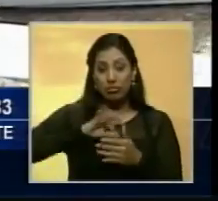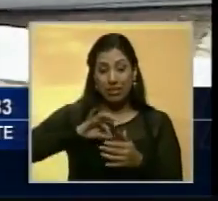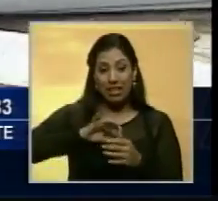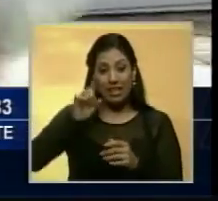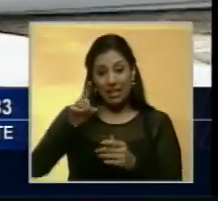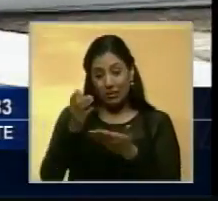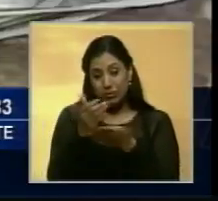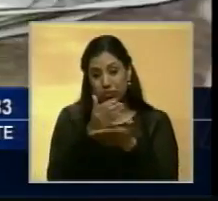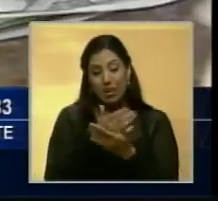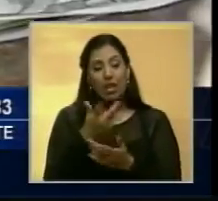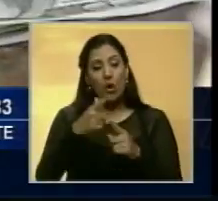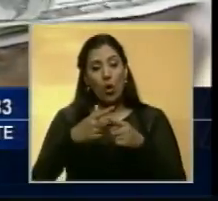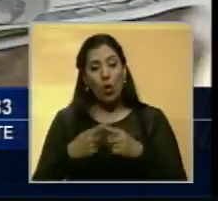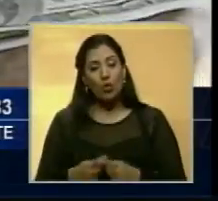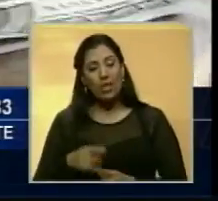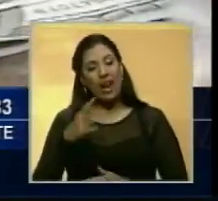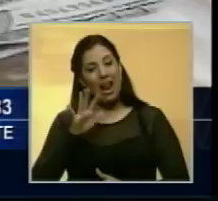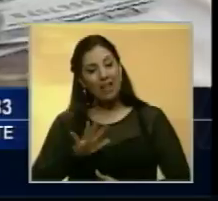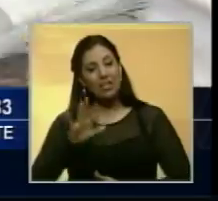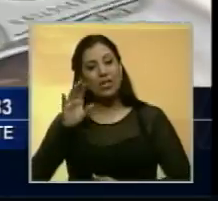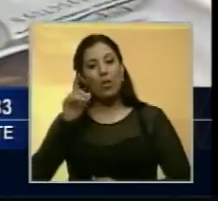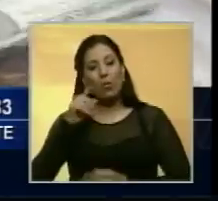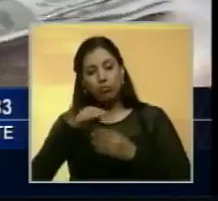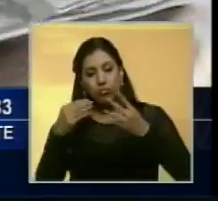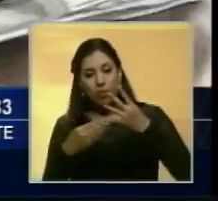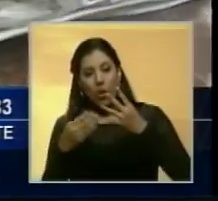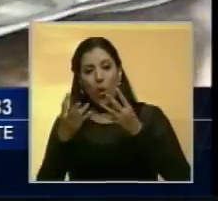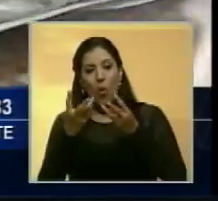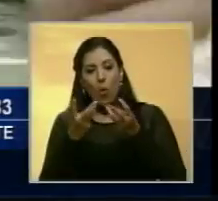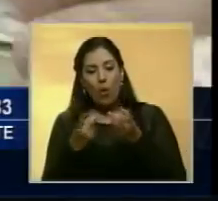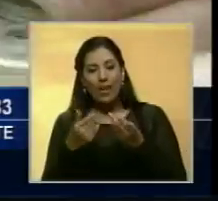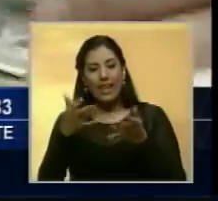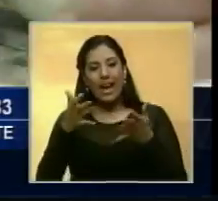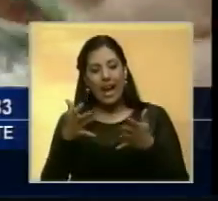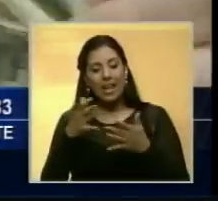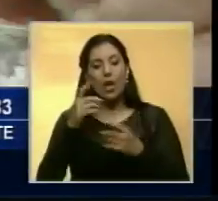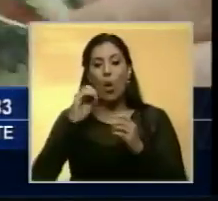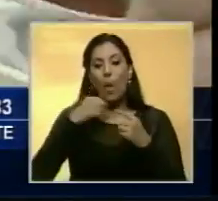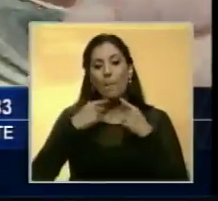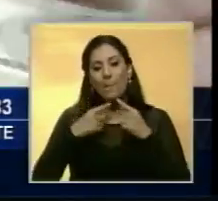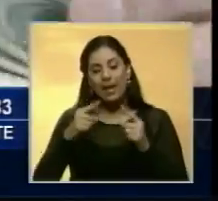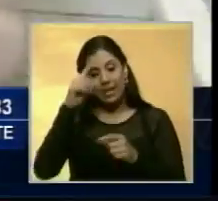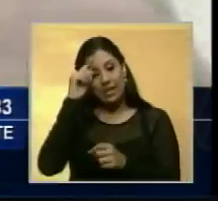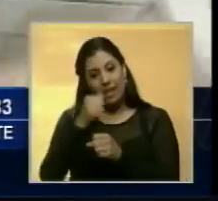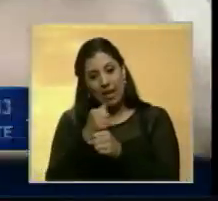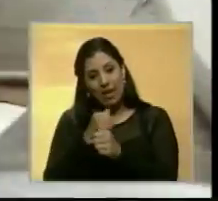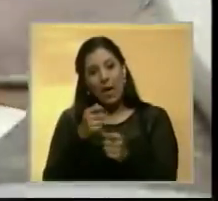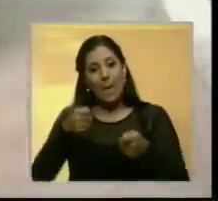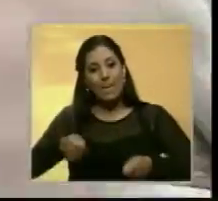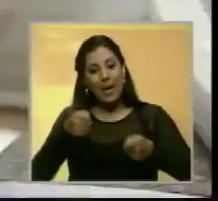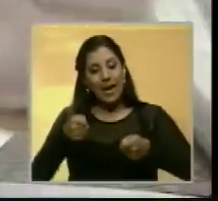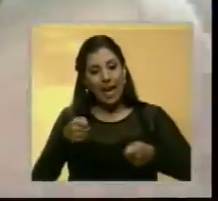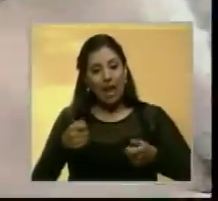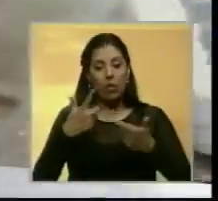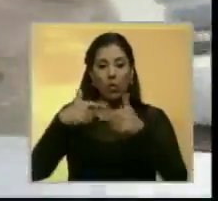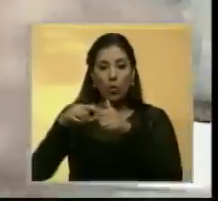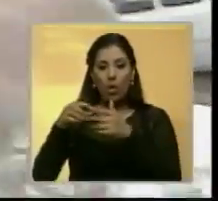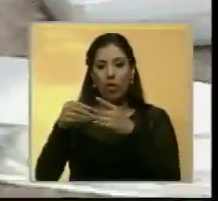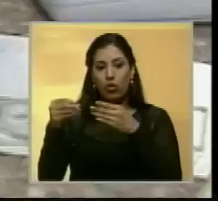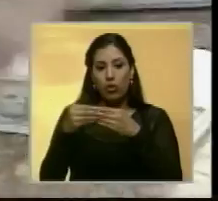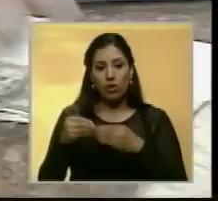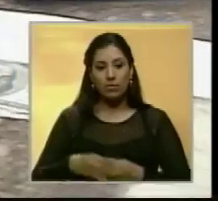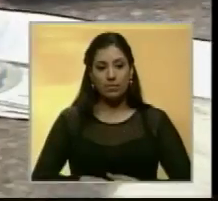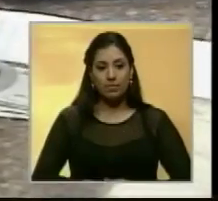que se origine será contabilizado mediante la subcuenta denominada ganancia o pérdida por operaciones en los mercados alternativos